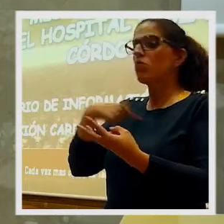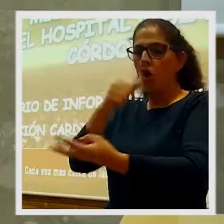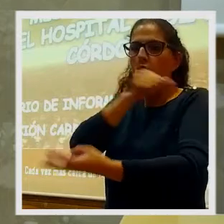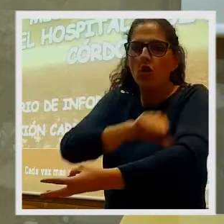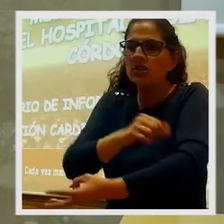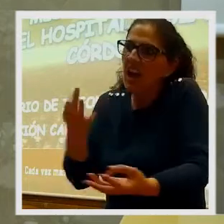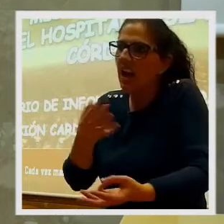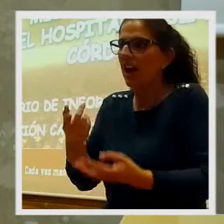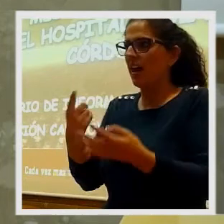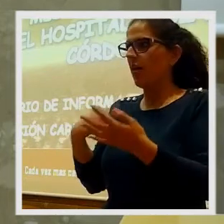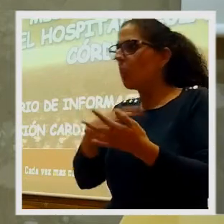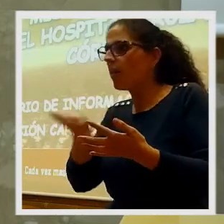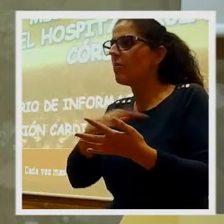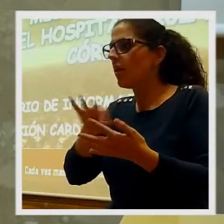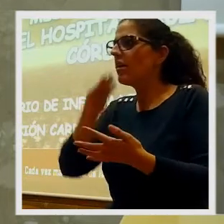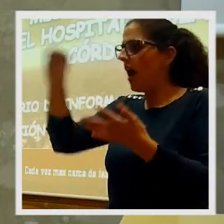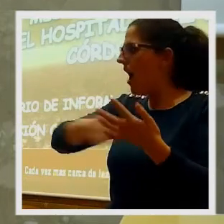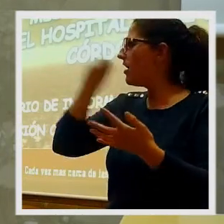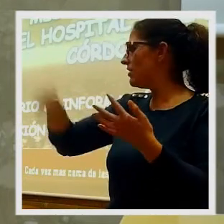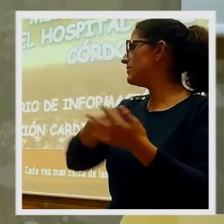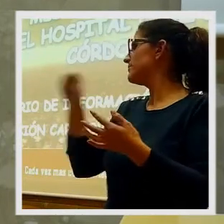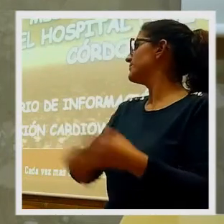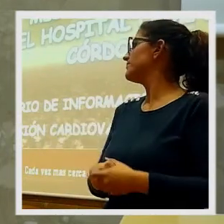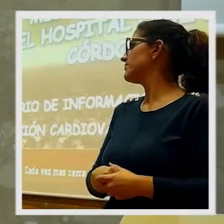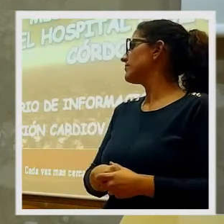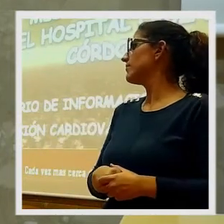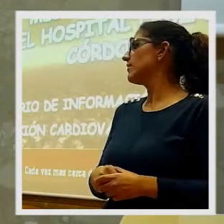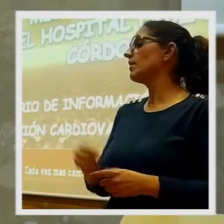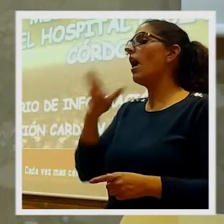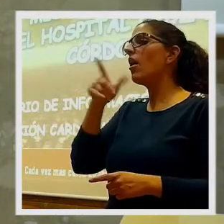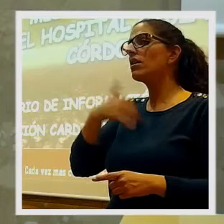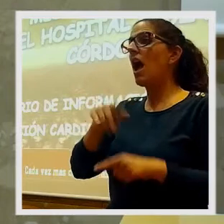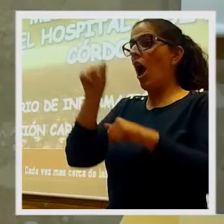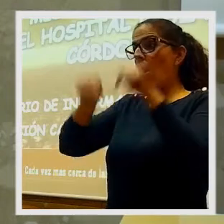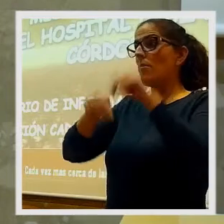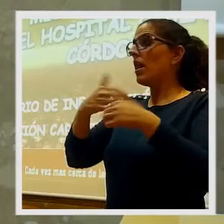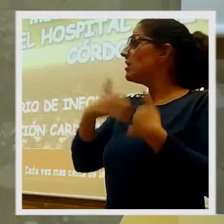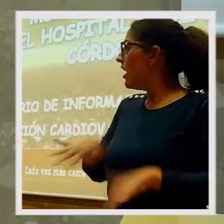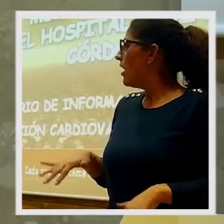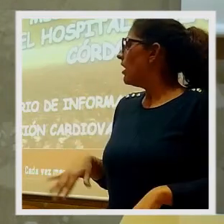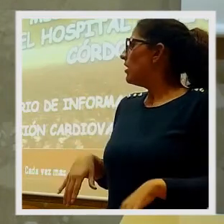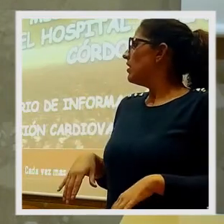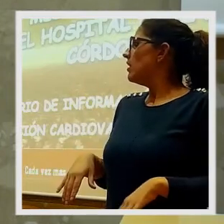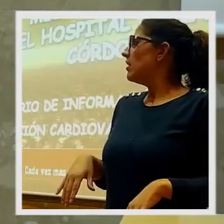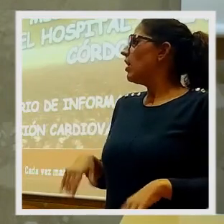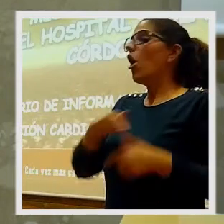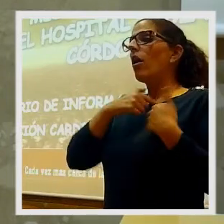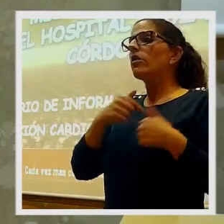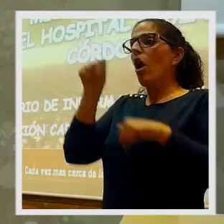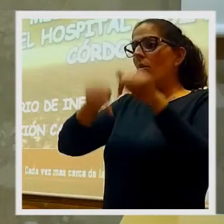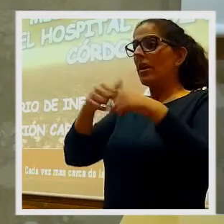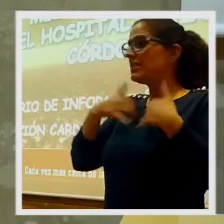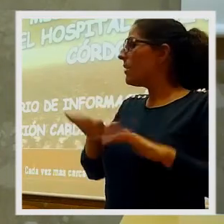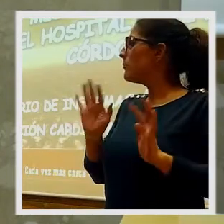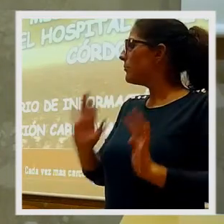Pues esto, pues del otro, todo el día estaba allí. Ahora está operado, ¿eh? Ahora está operado del corazón. Y esto, perdón